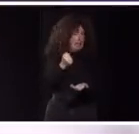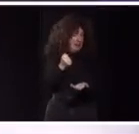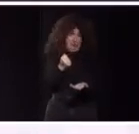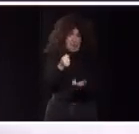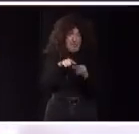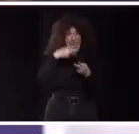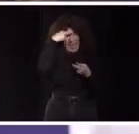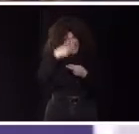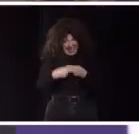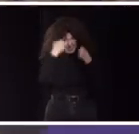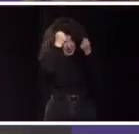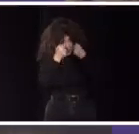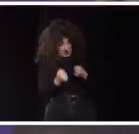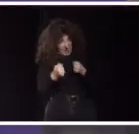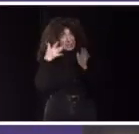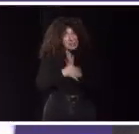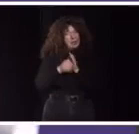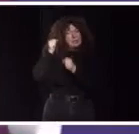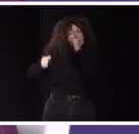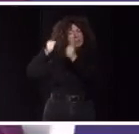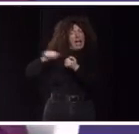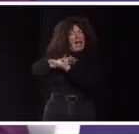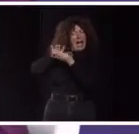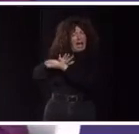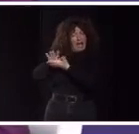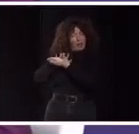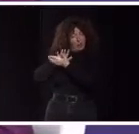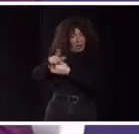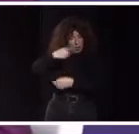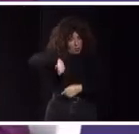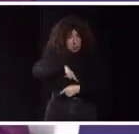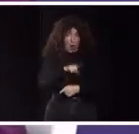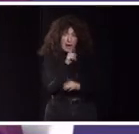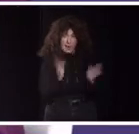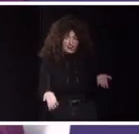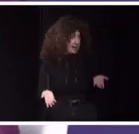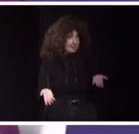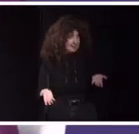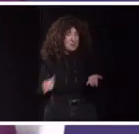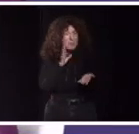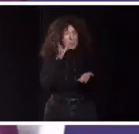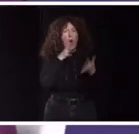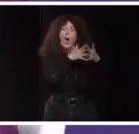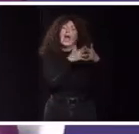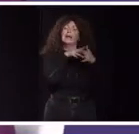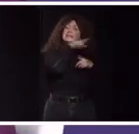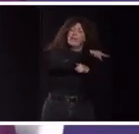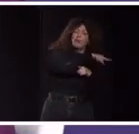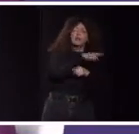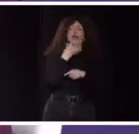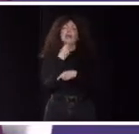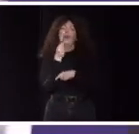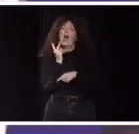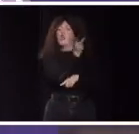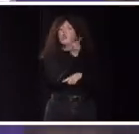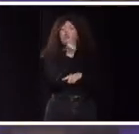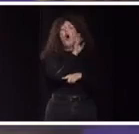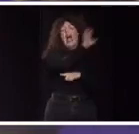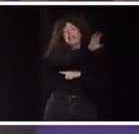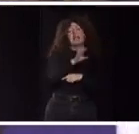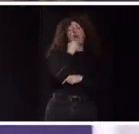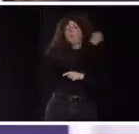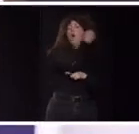institucional no es que se esté cometiendo un genocidio y nos tengamos que callar porque Estados Unidos o Israel son estados